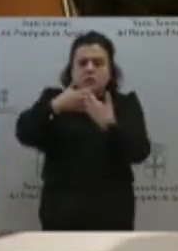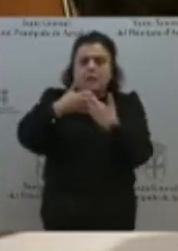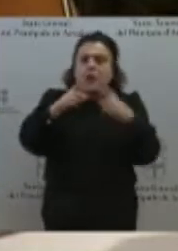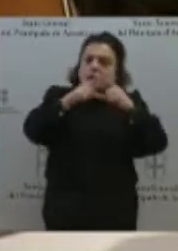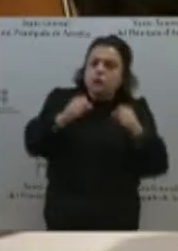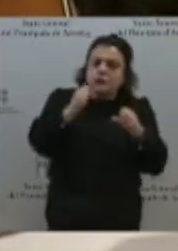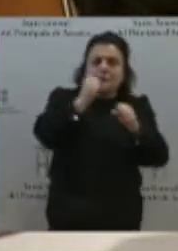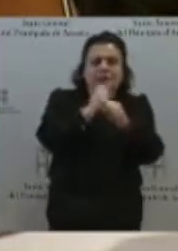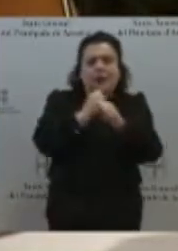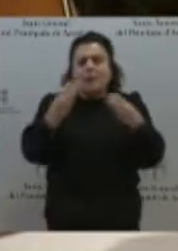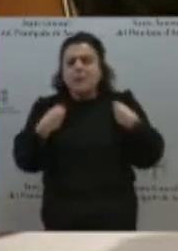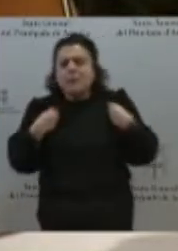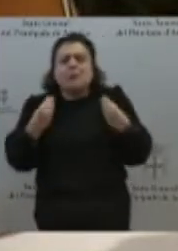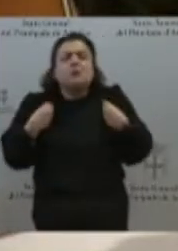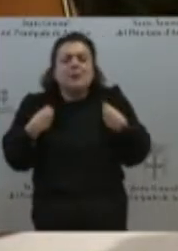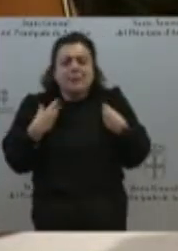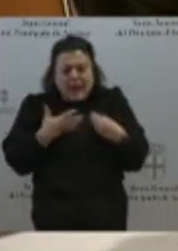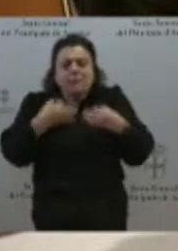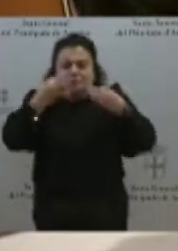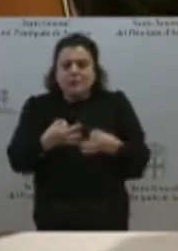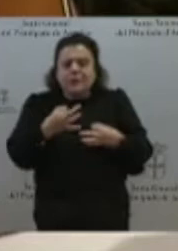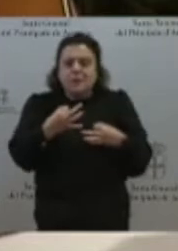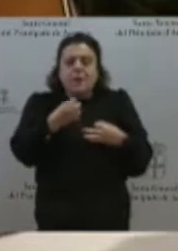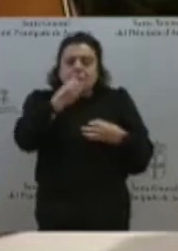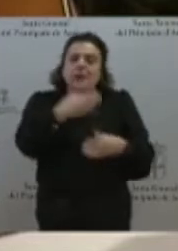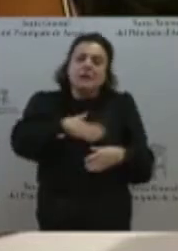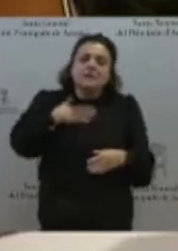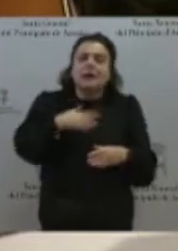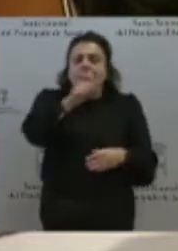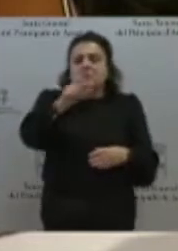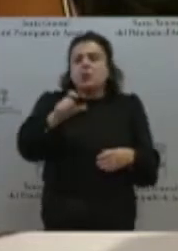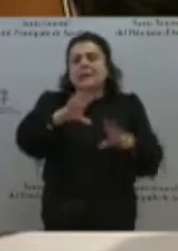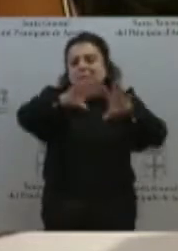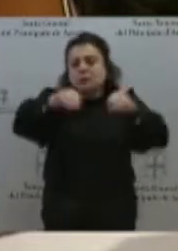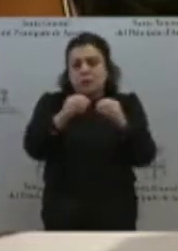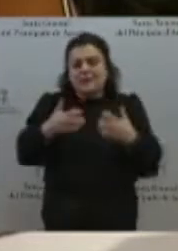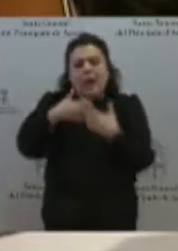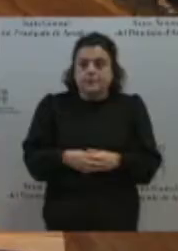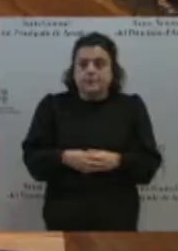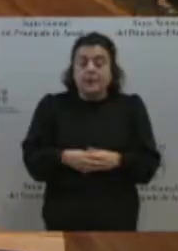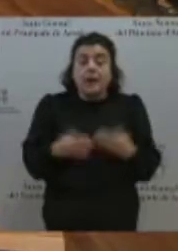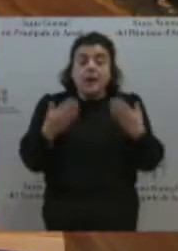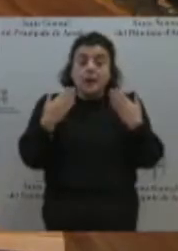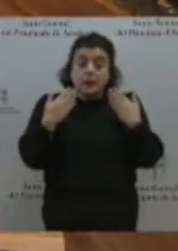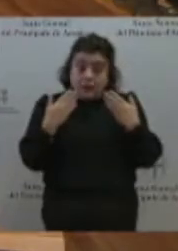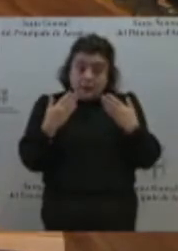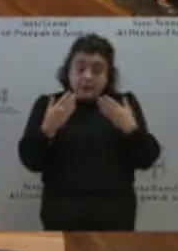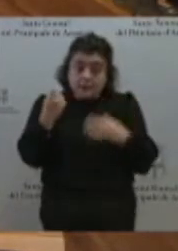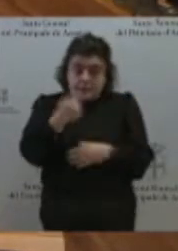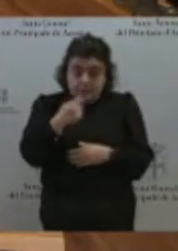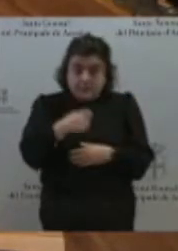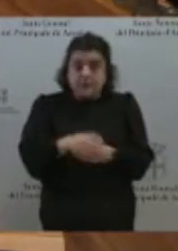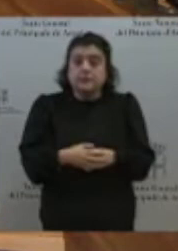de todas las personas que luchen cada día por tener una vida digna en nuestro país. Muchas gracias. Señoría, durante los